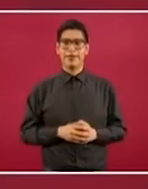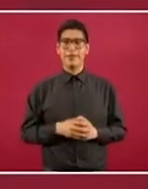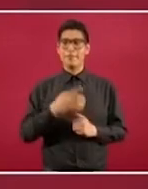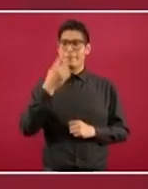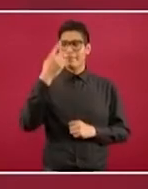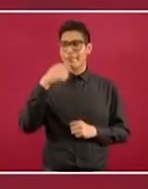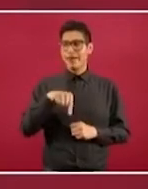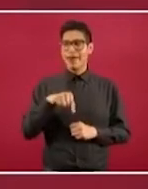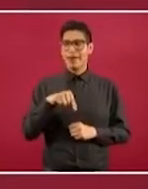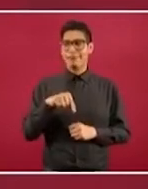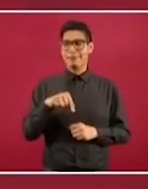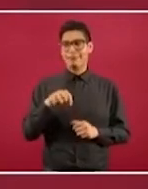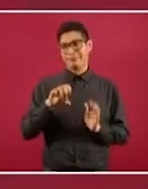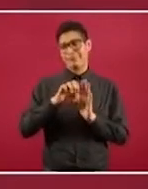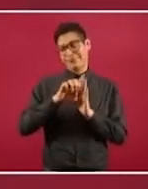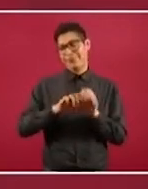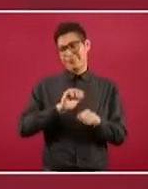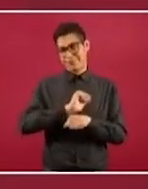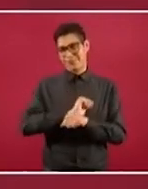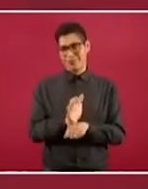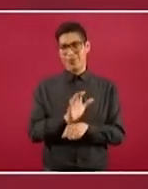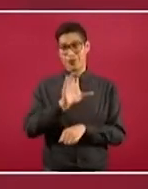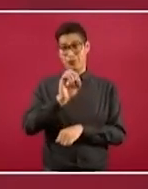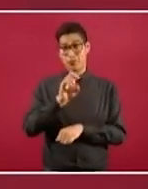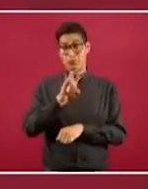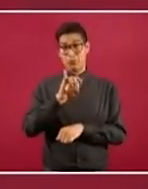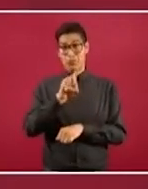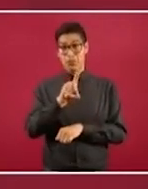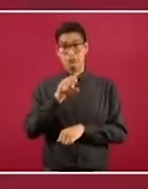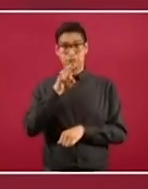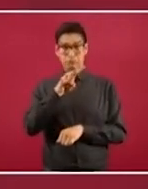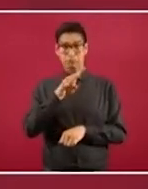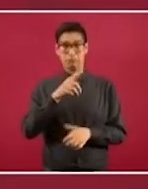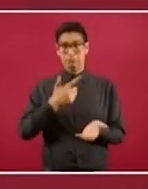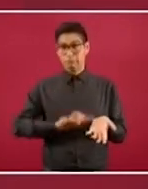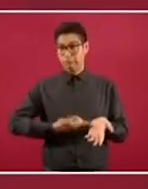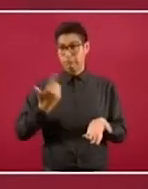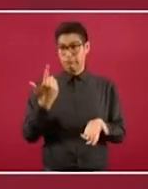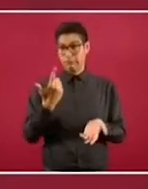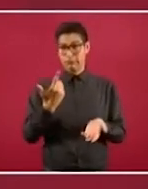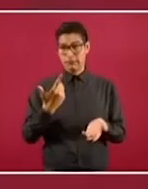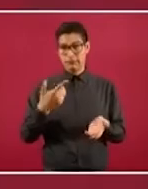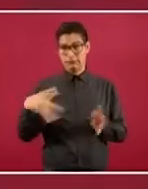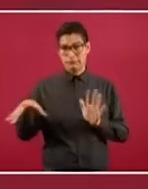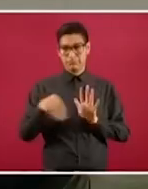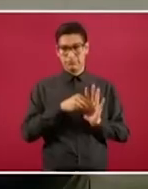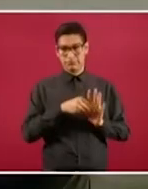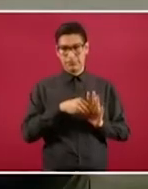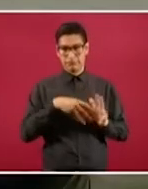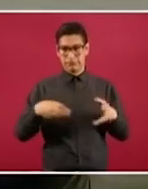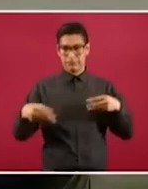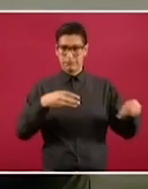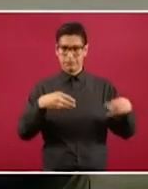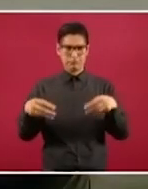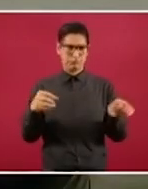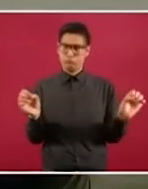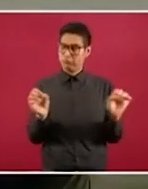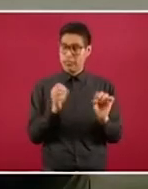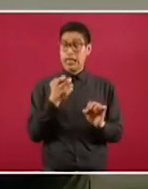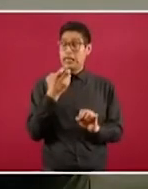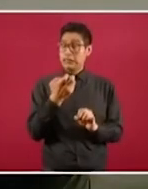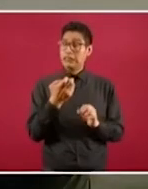evitar que existan casos graves y, por tanto, que exista un número alto